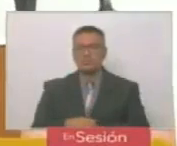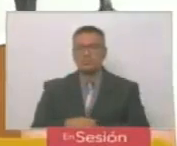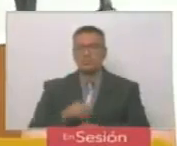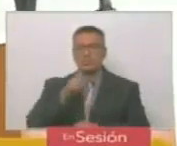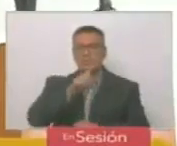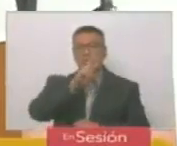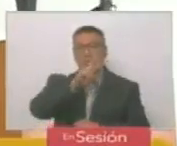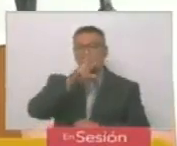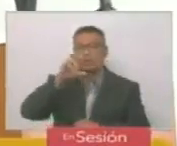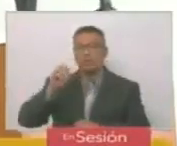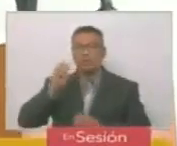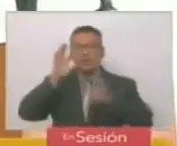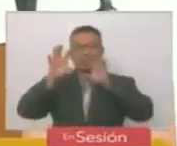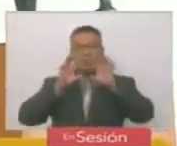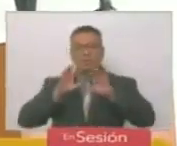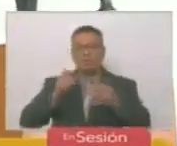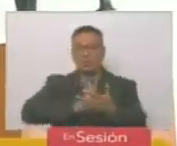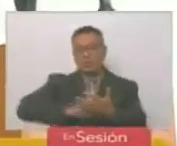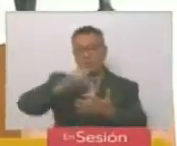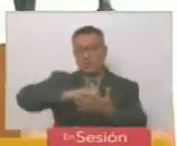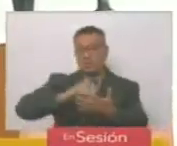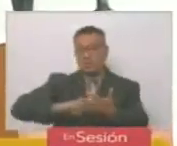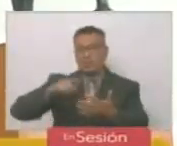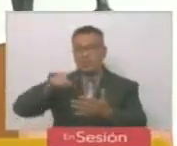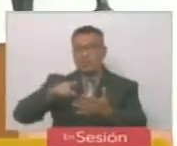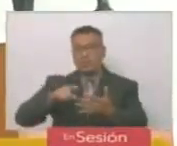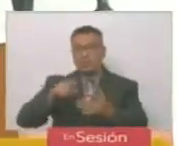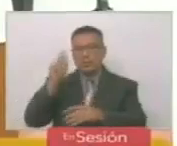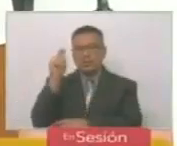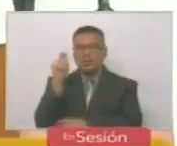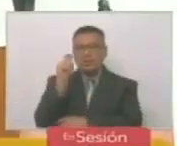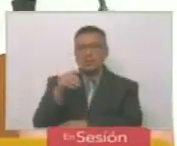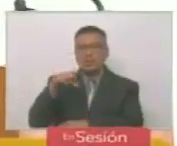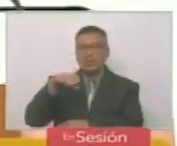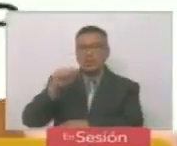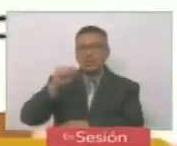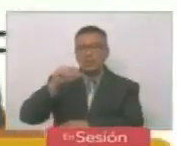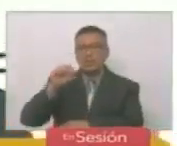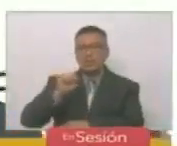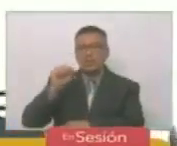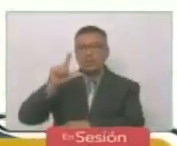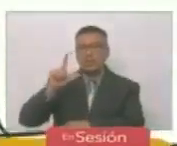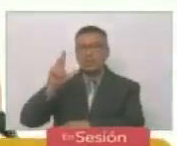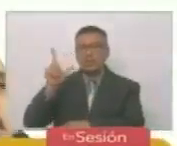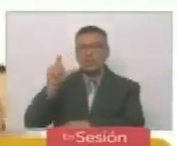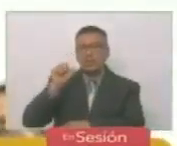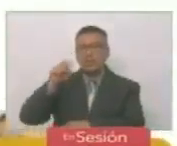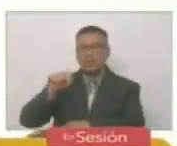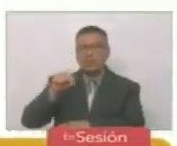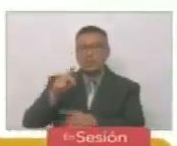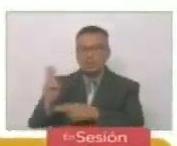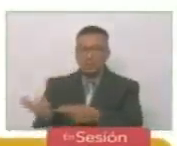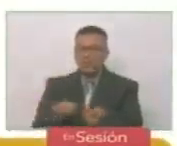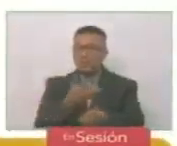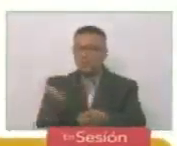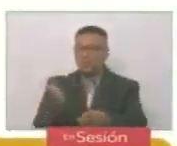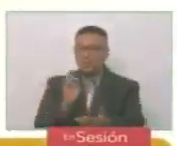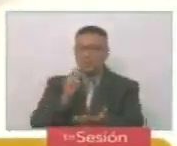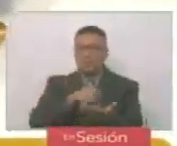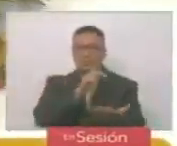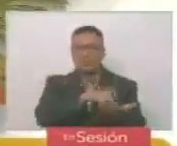120 países firmaron una carta a través del Parlamento de Azerbaiyán invitando al doctor Jorge Rodríguez a